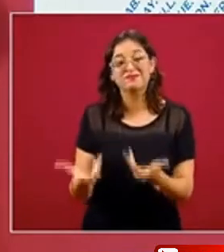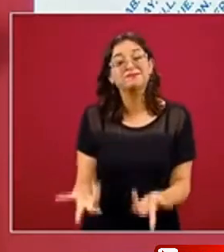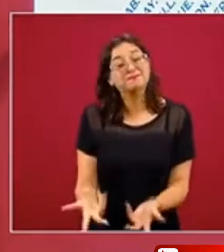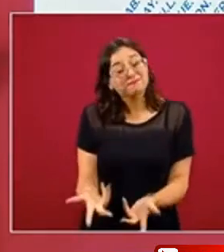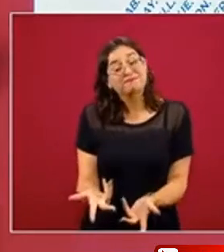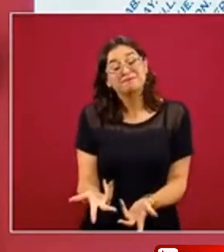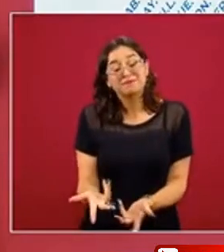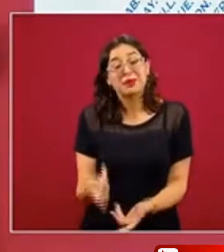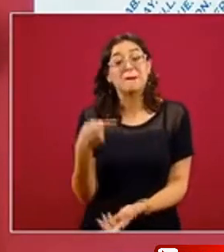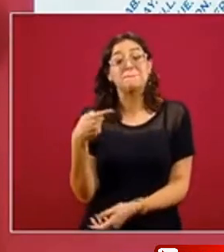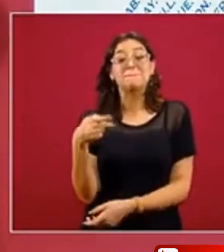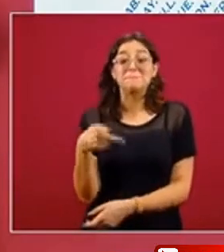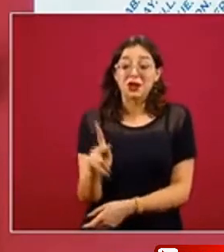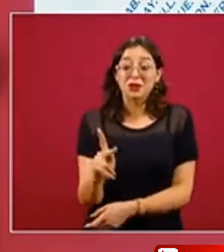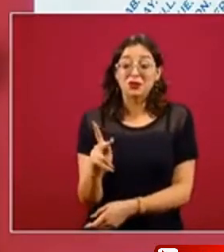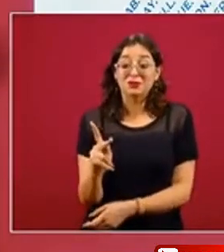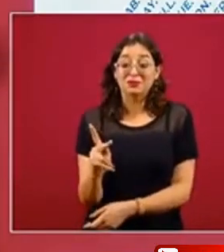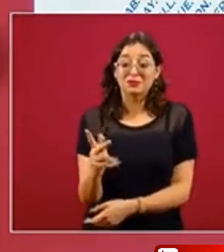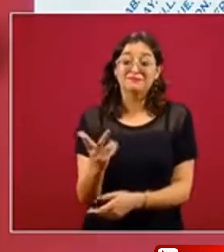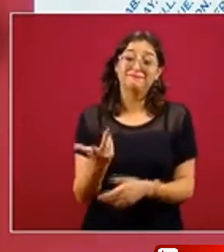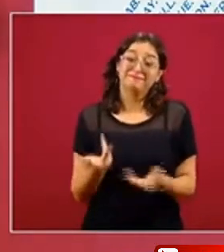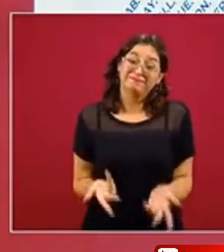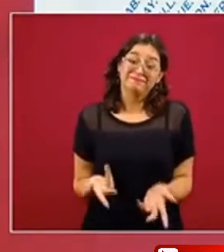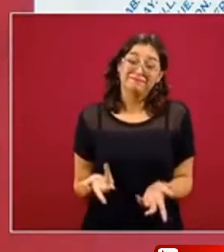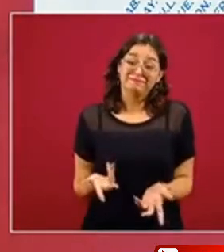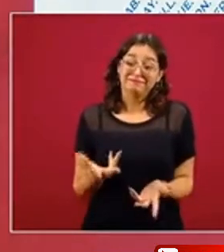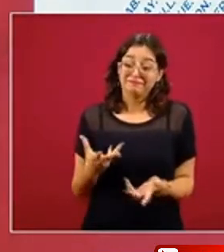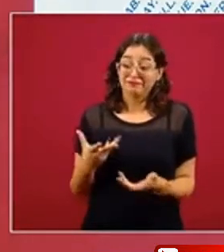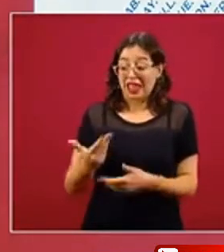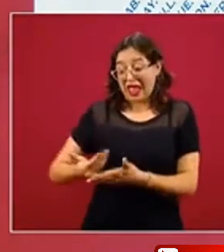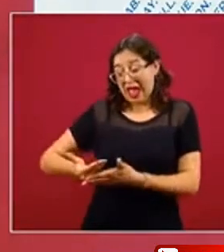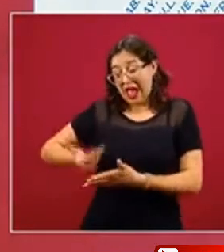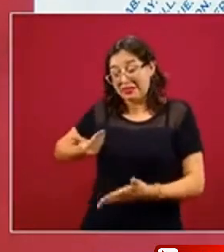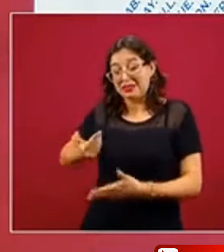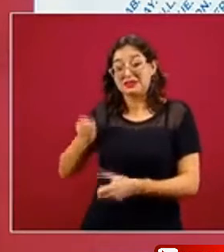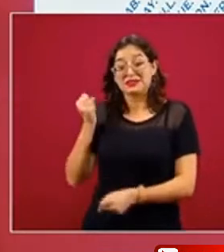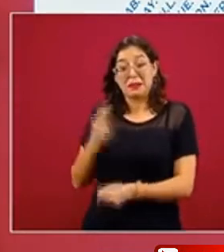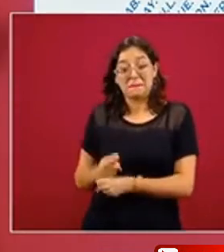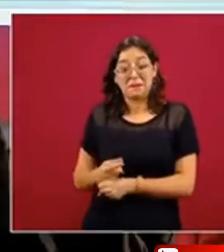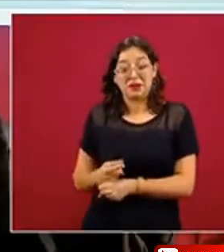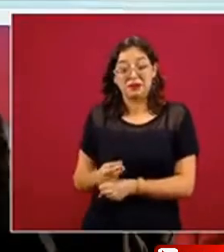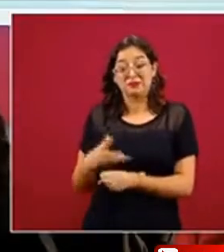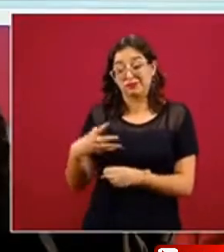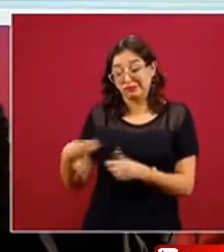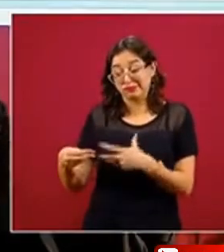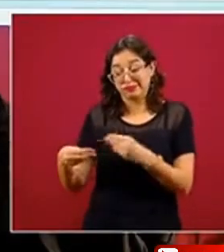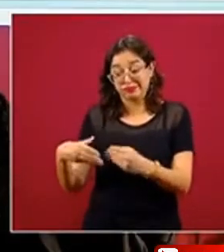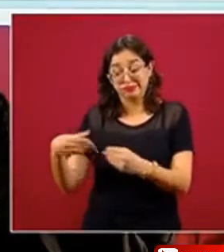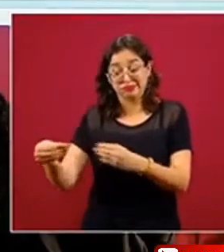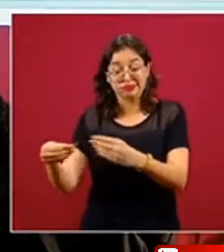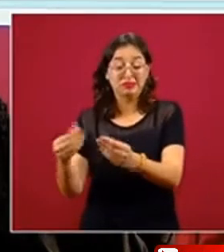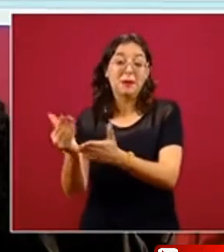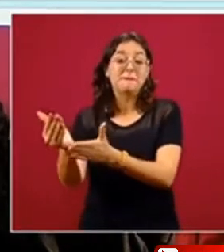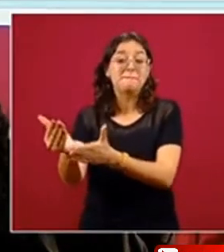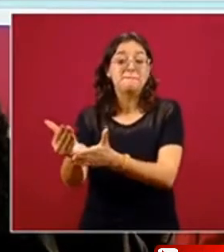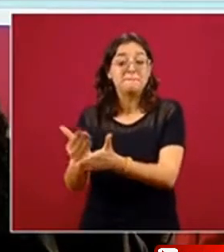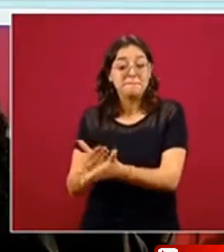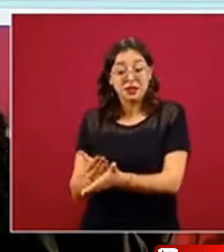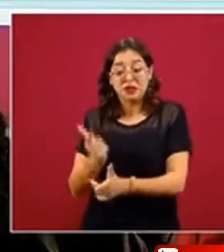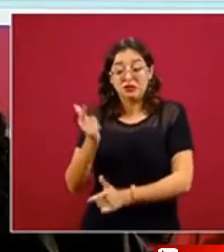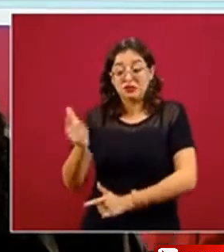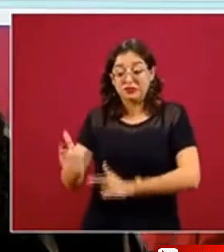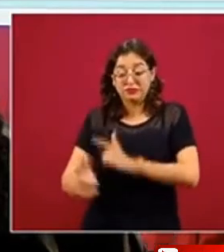es afortunadamente gracias a que a tiempo iniciamos la mitigación comunitaria, una